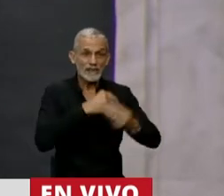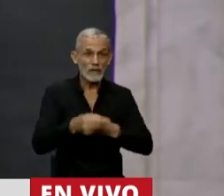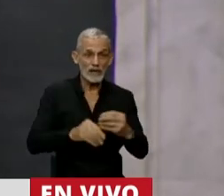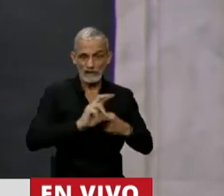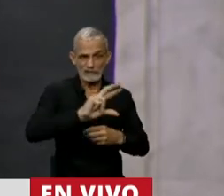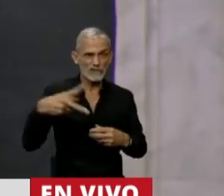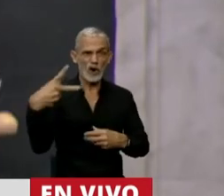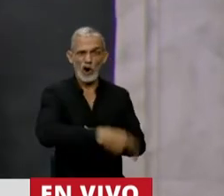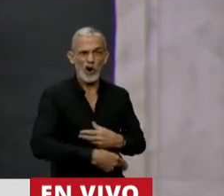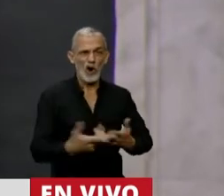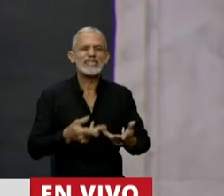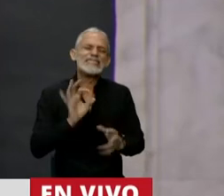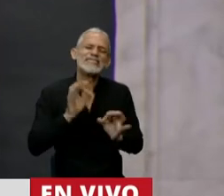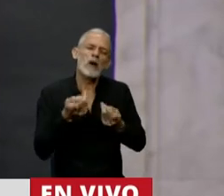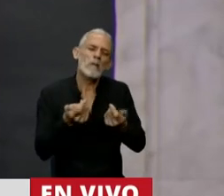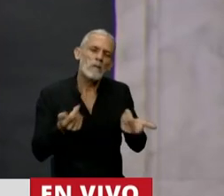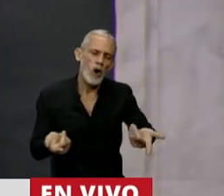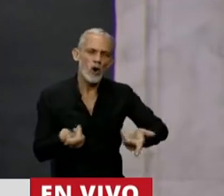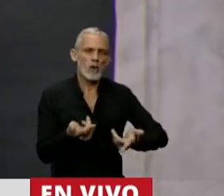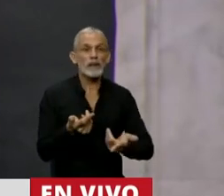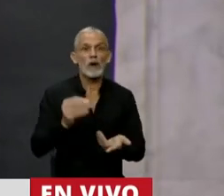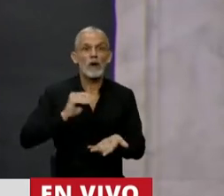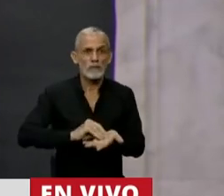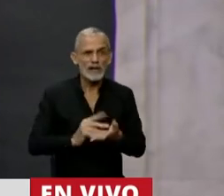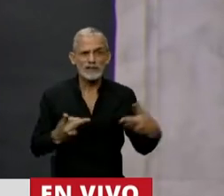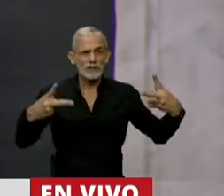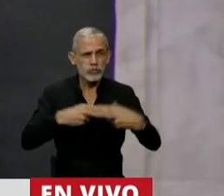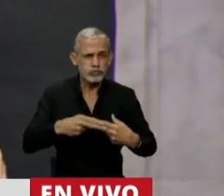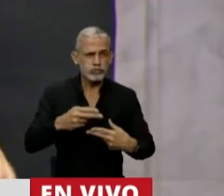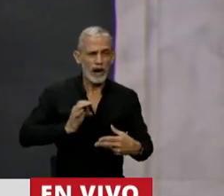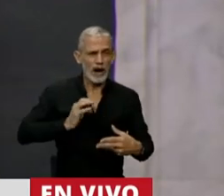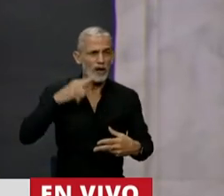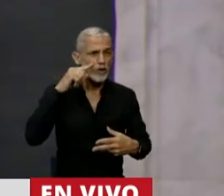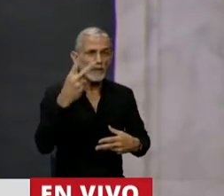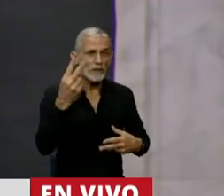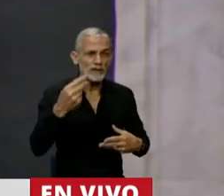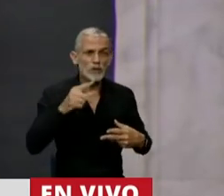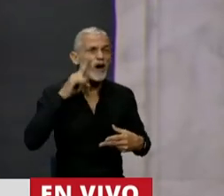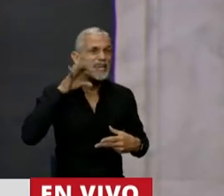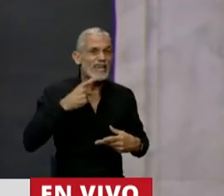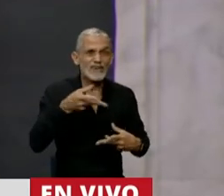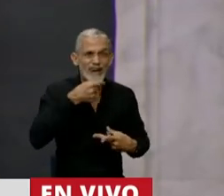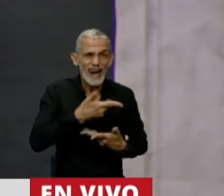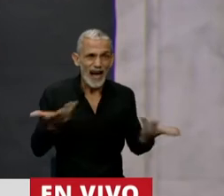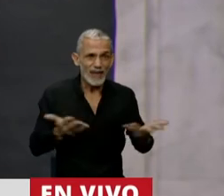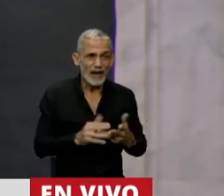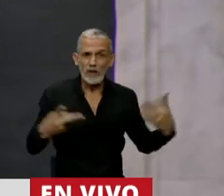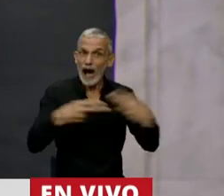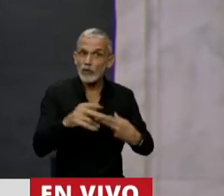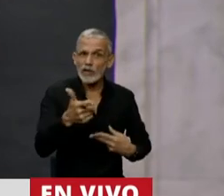que sabemos que es poco, pero encima lo van a recortar para el 2021 y después no quieren decir que no hay ajuste,